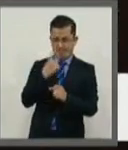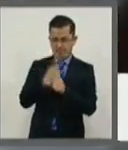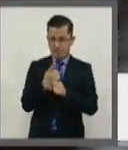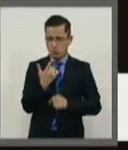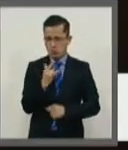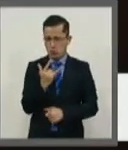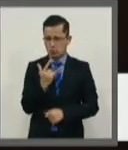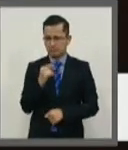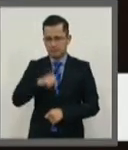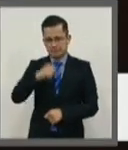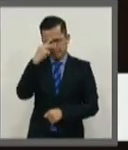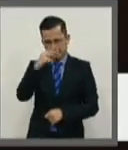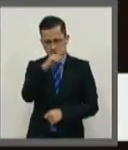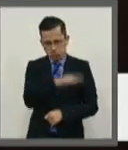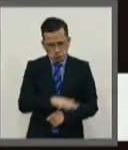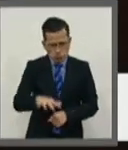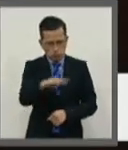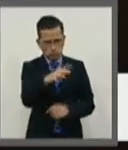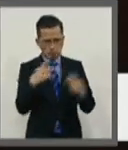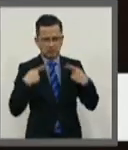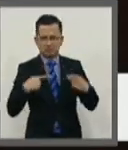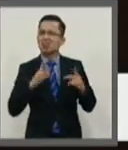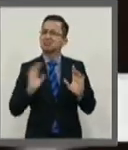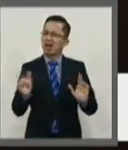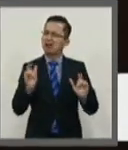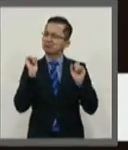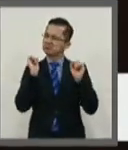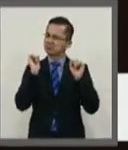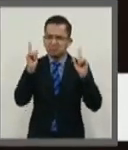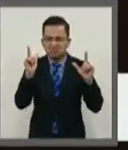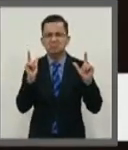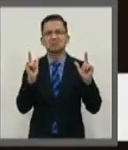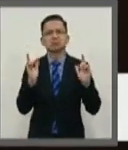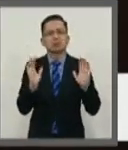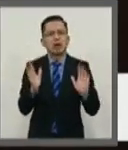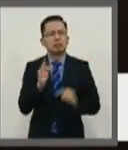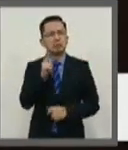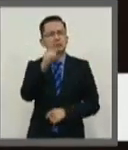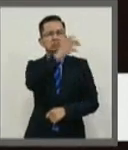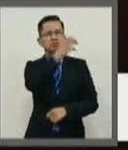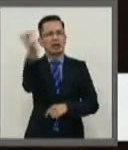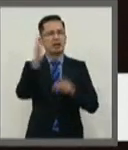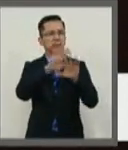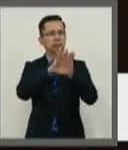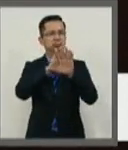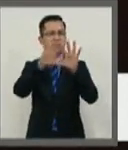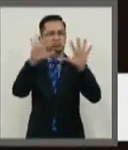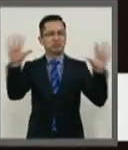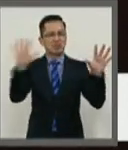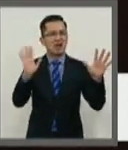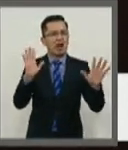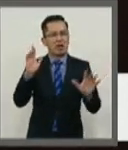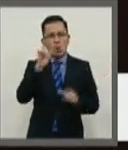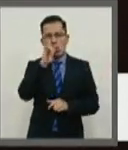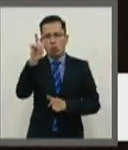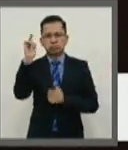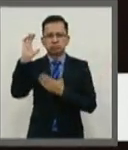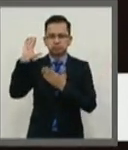el pueblo despertó. Se abrió el cielo. Entró la luz y se instauró en